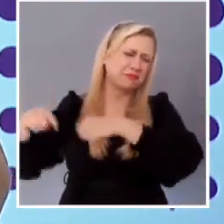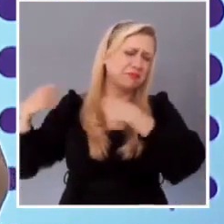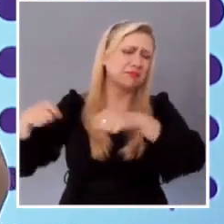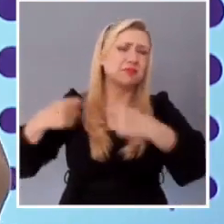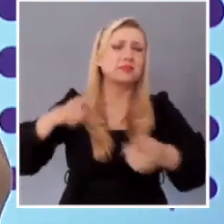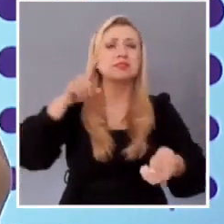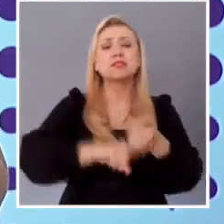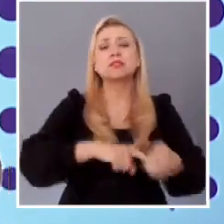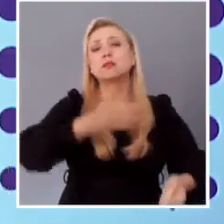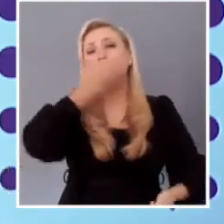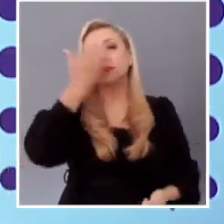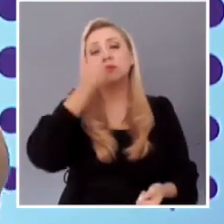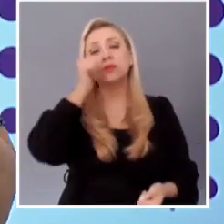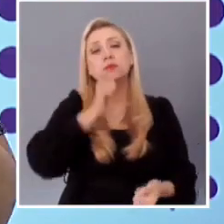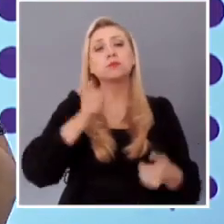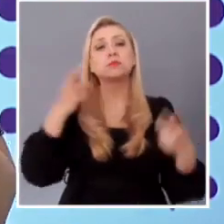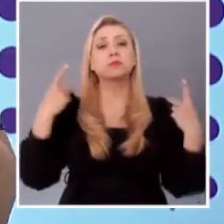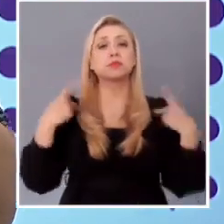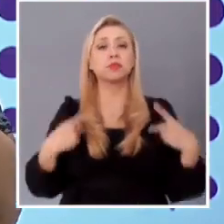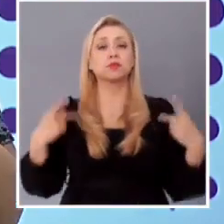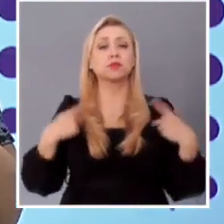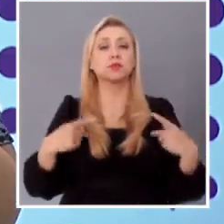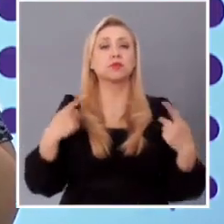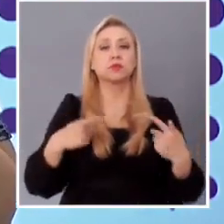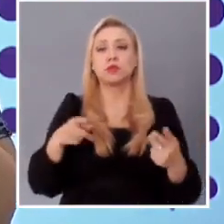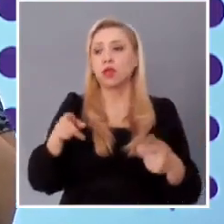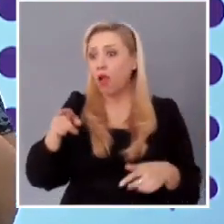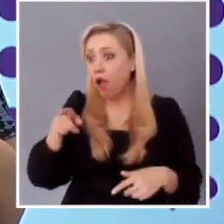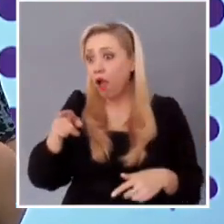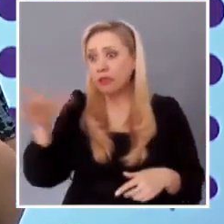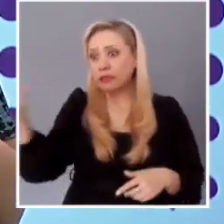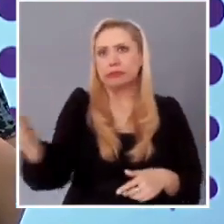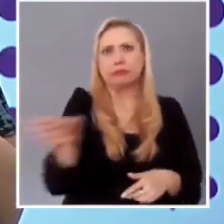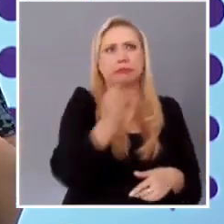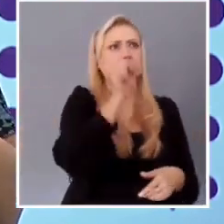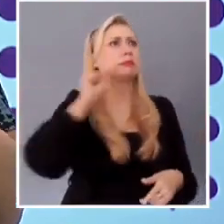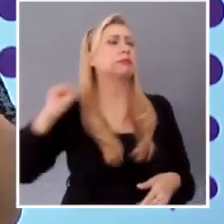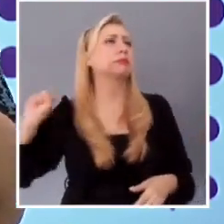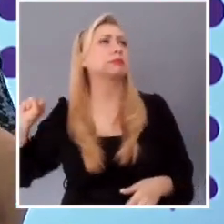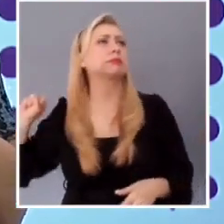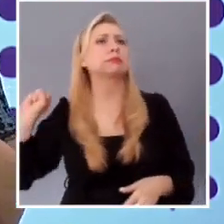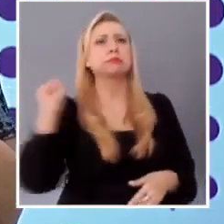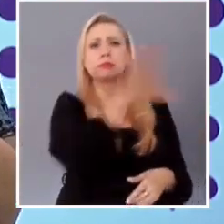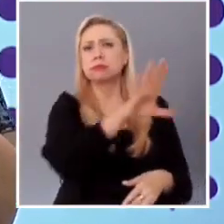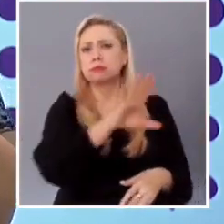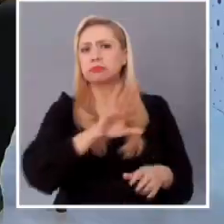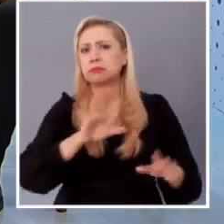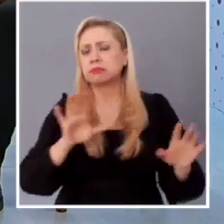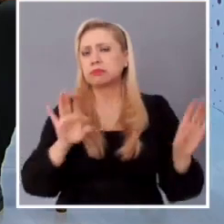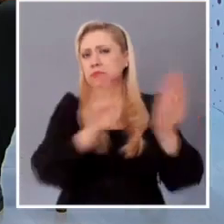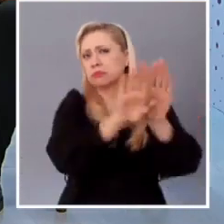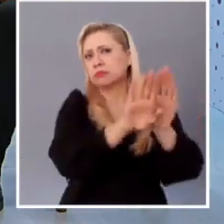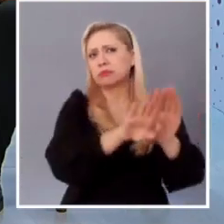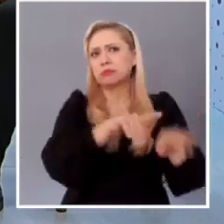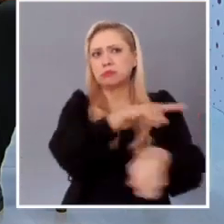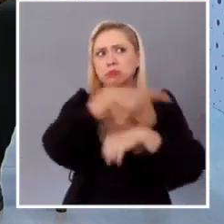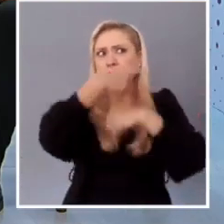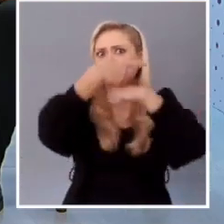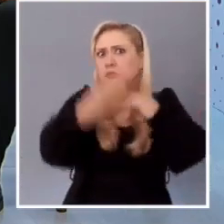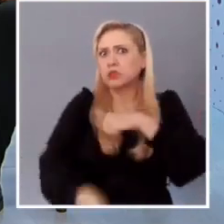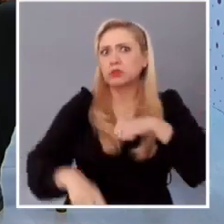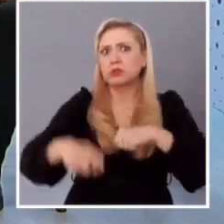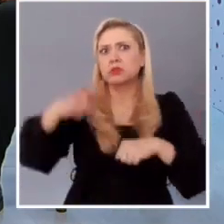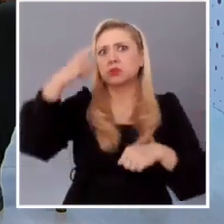las personas de la comunidad, segregarlas en un espacio porque se les consideraba que eran dañinas y que podrían, pues, no